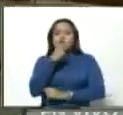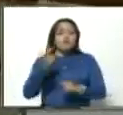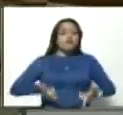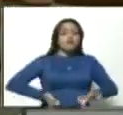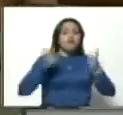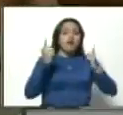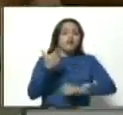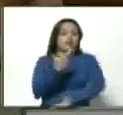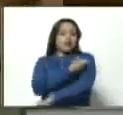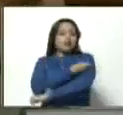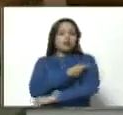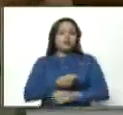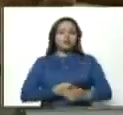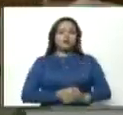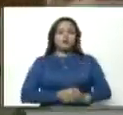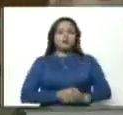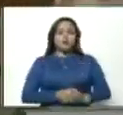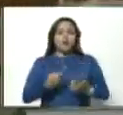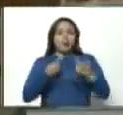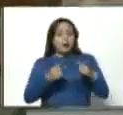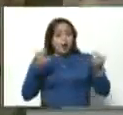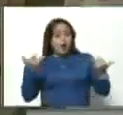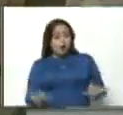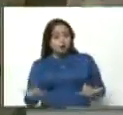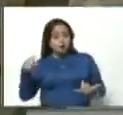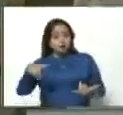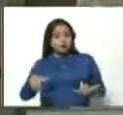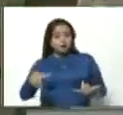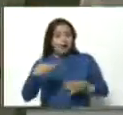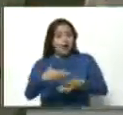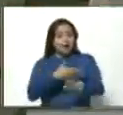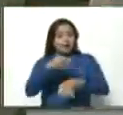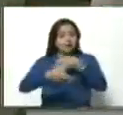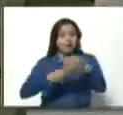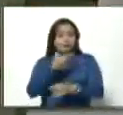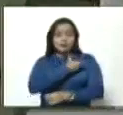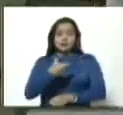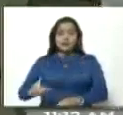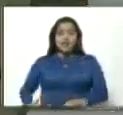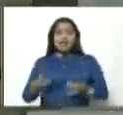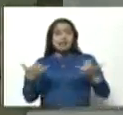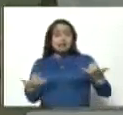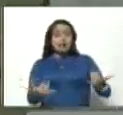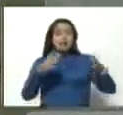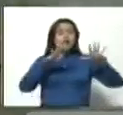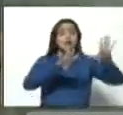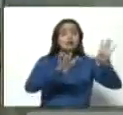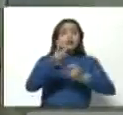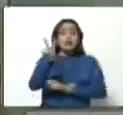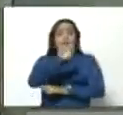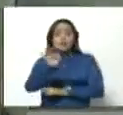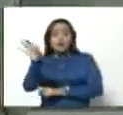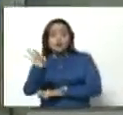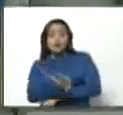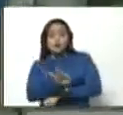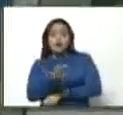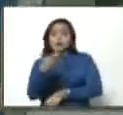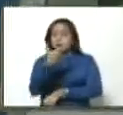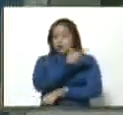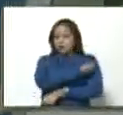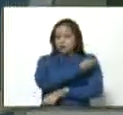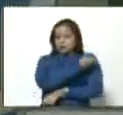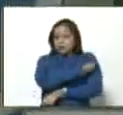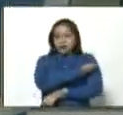las vacunas. Pero aquí está, ayer lo dijo nuestro presidente, ya estamos en 92% de cobertura